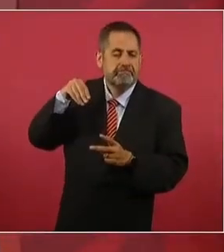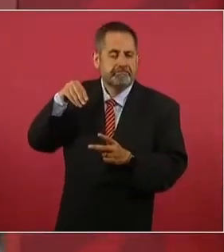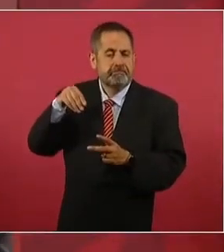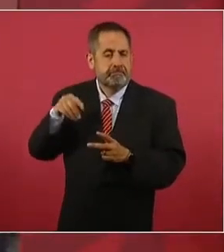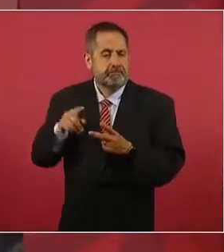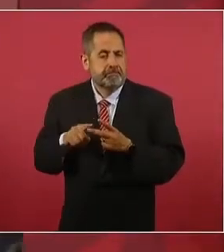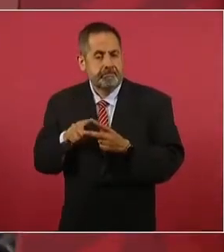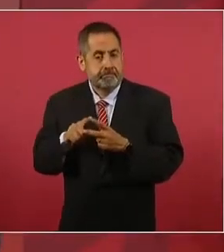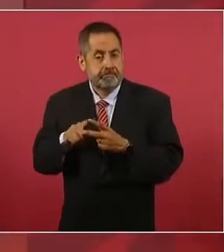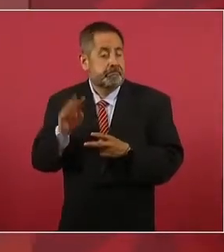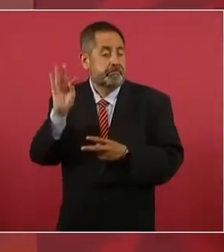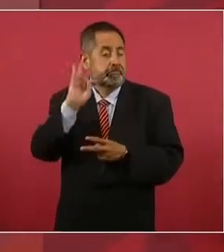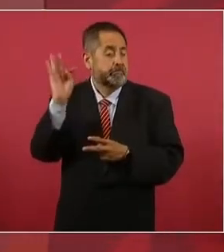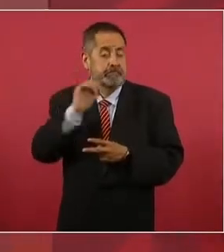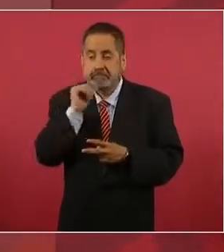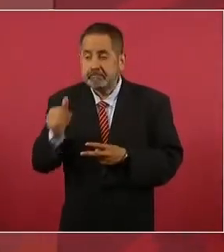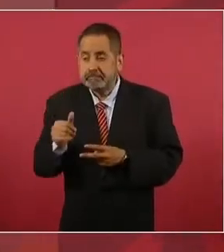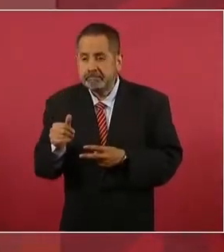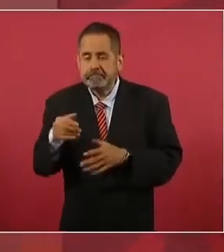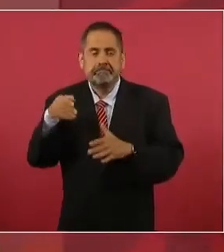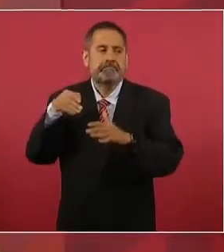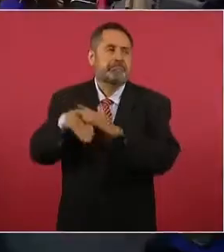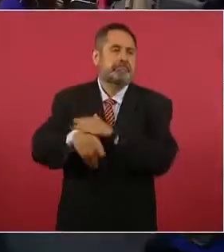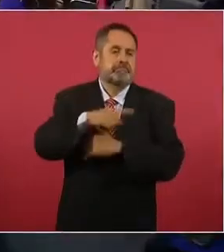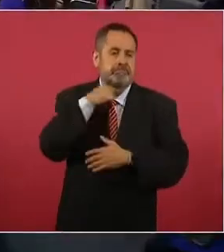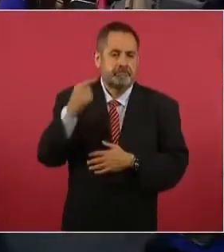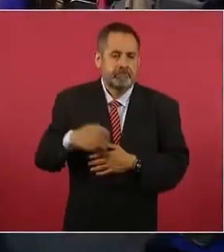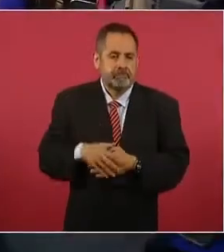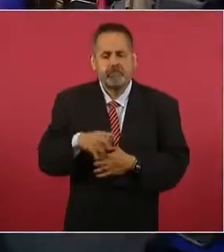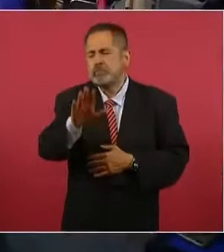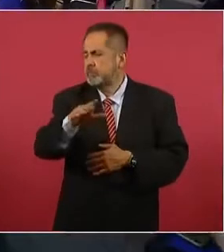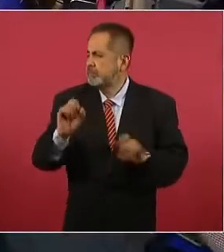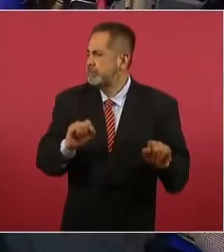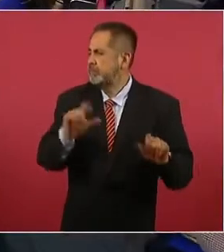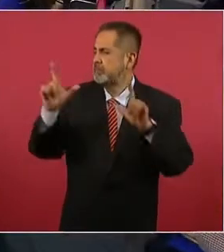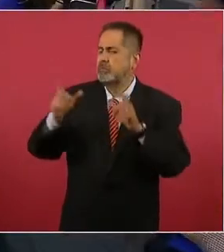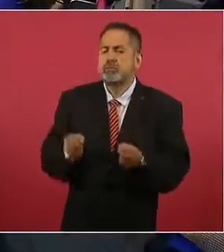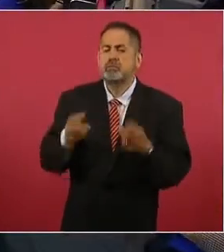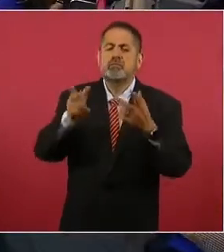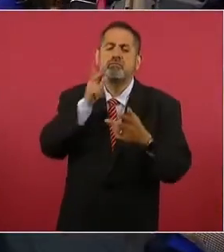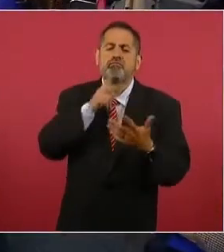estaríamos, ¿no tienen la tendencia de producción de petróleo?